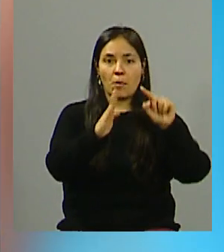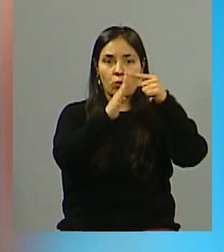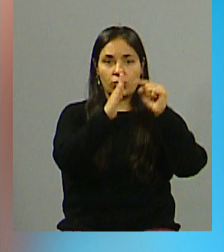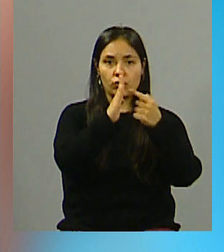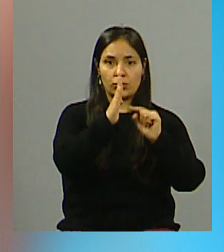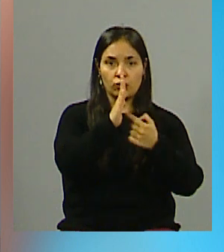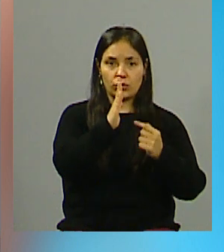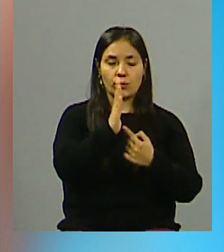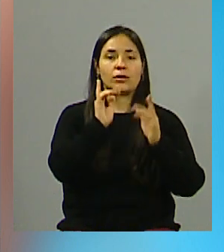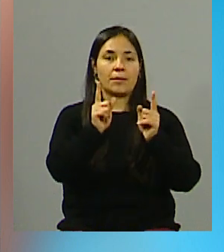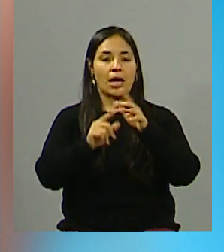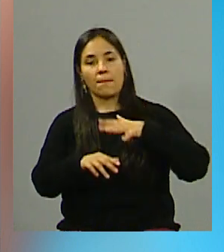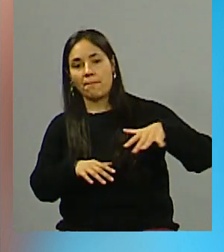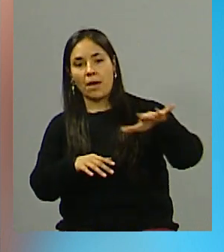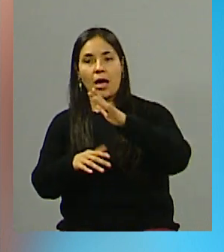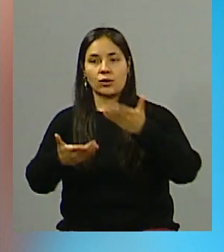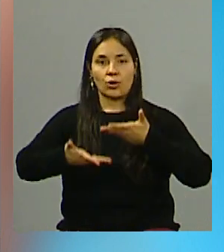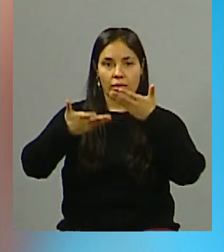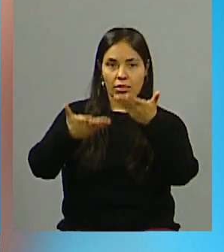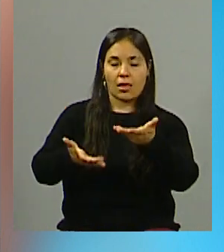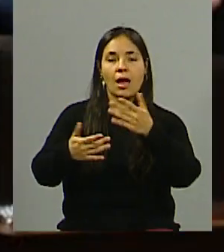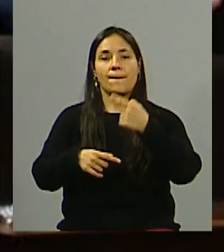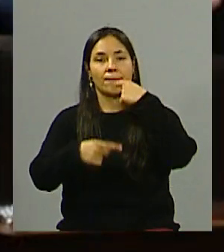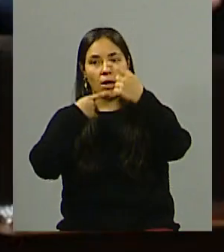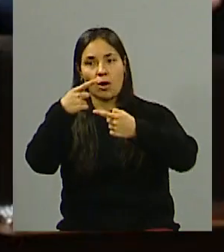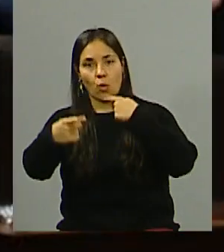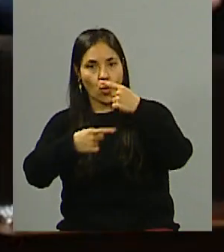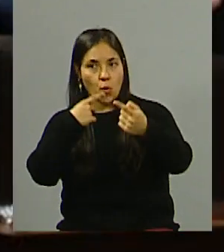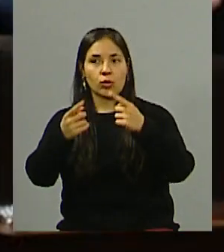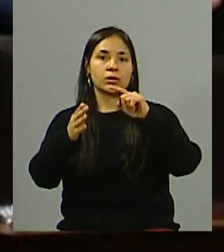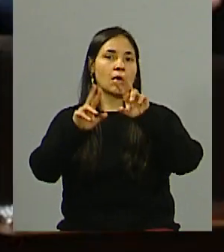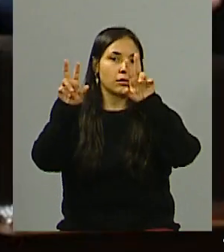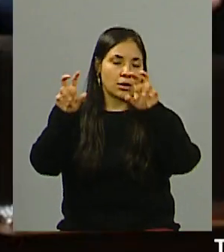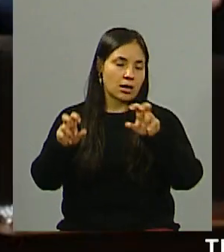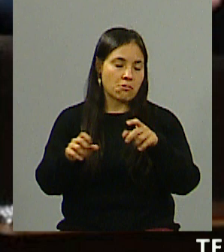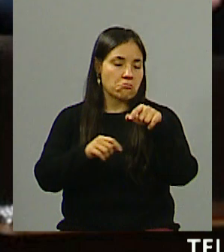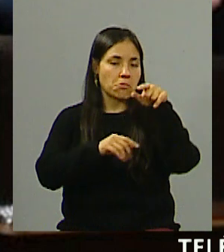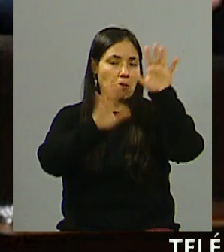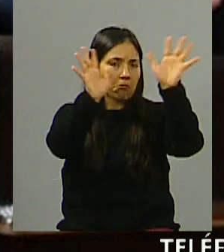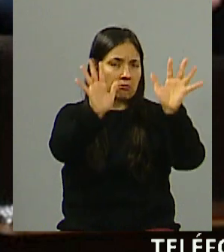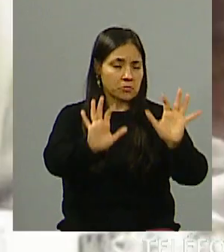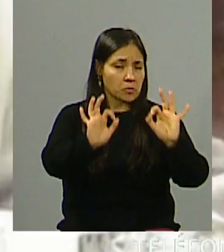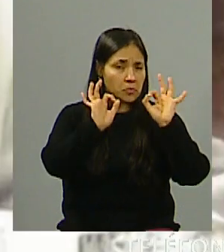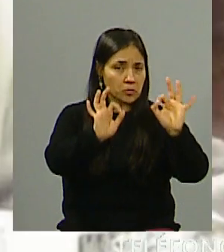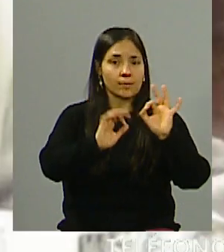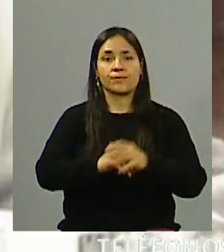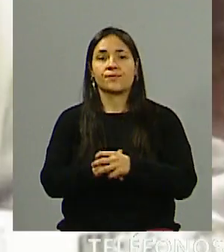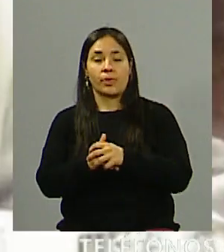le otorgan los espacios, bueno, se elaboran las preguntas, los tópicos, etcétera, de lo que va a llevar adelante.